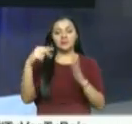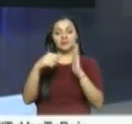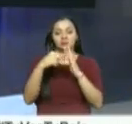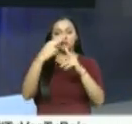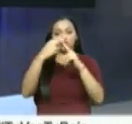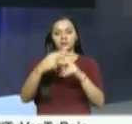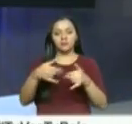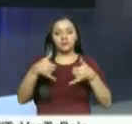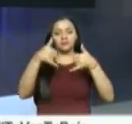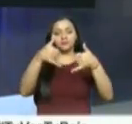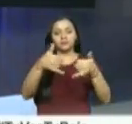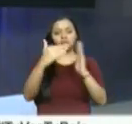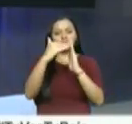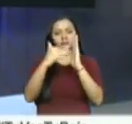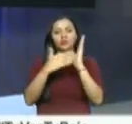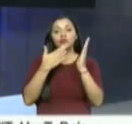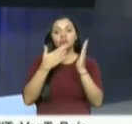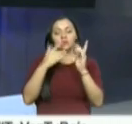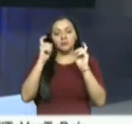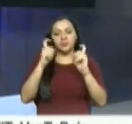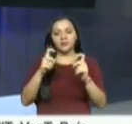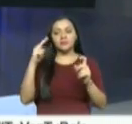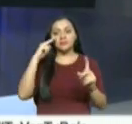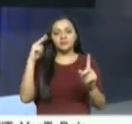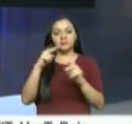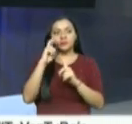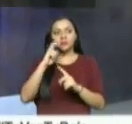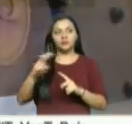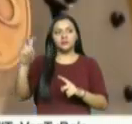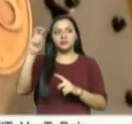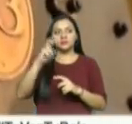nominación permite visibilizar al país como un destino turístico.